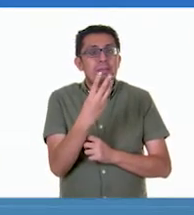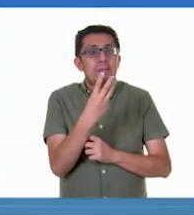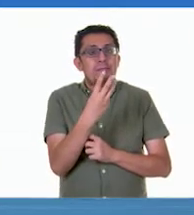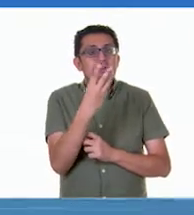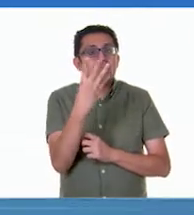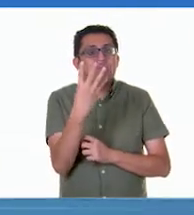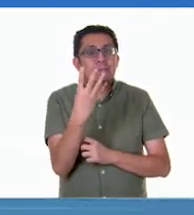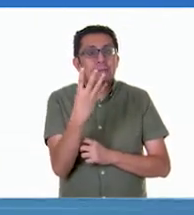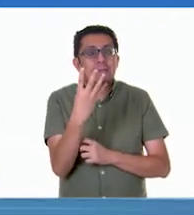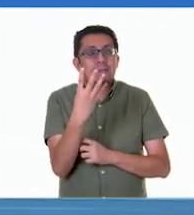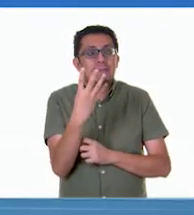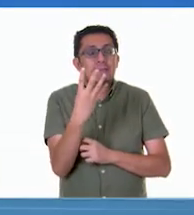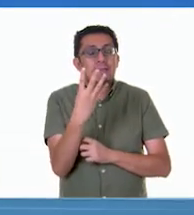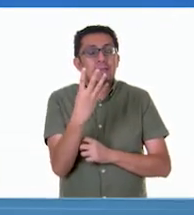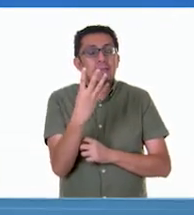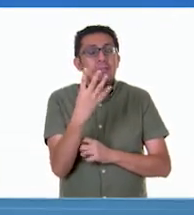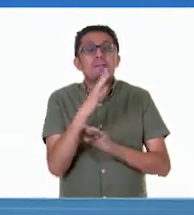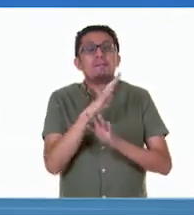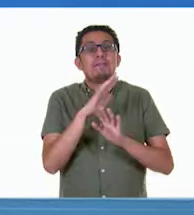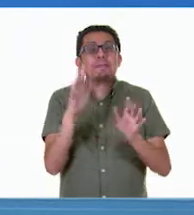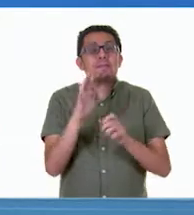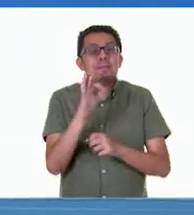1, 2, 3 y 4. ¡Ah! ¡Lo logré!